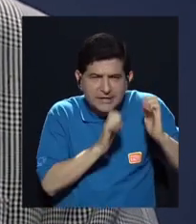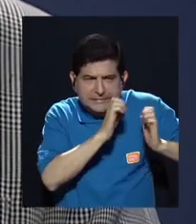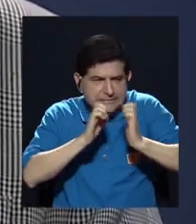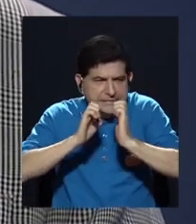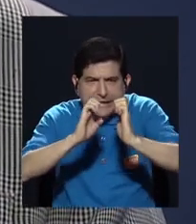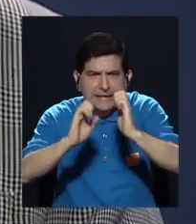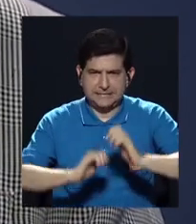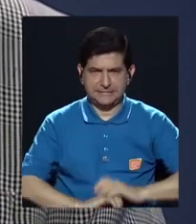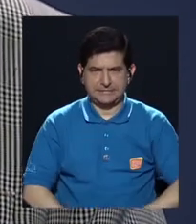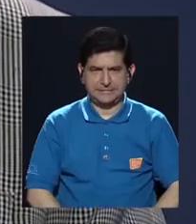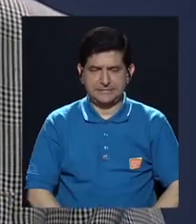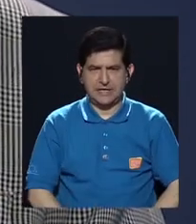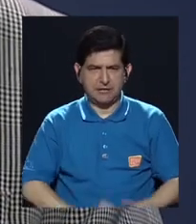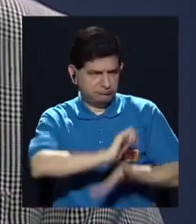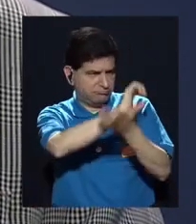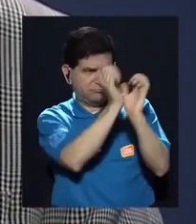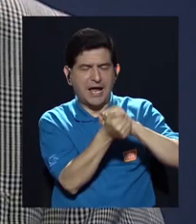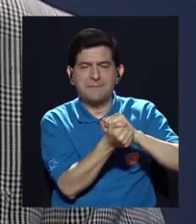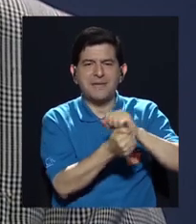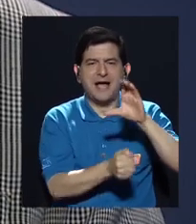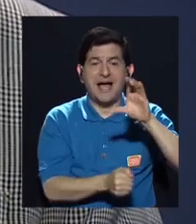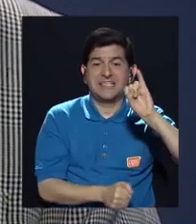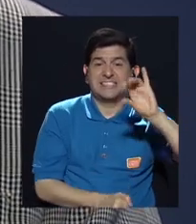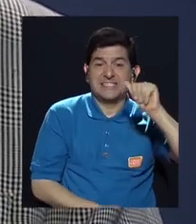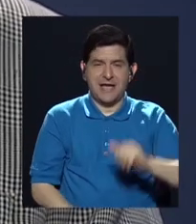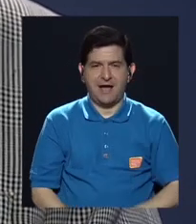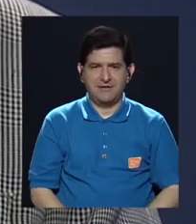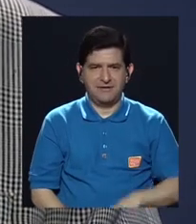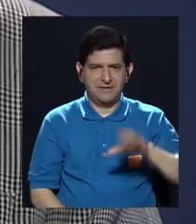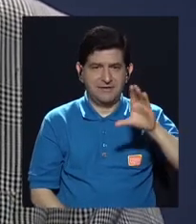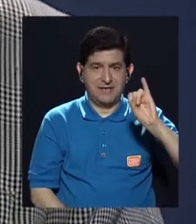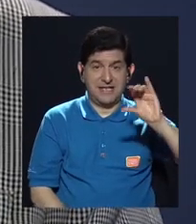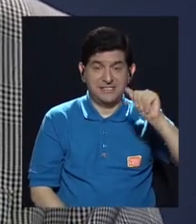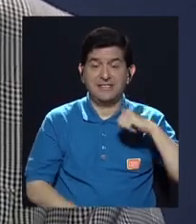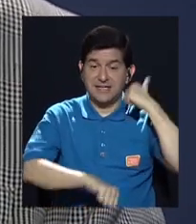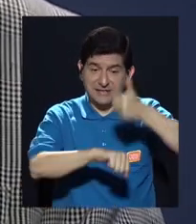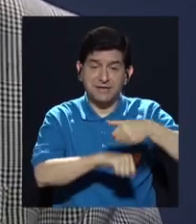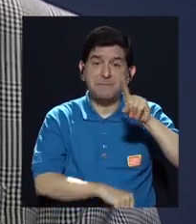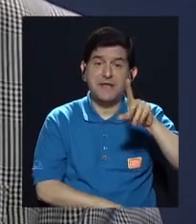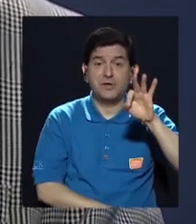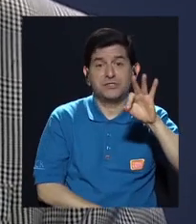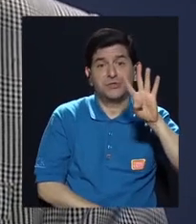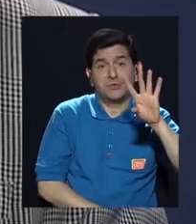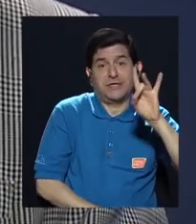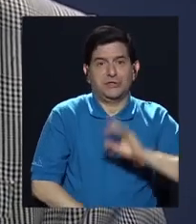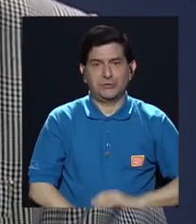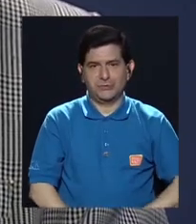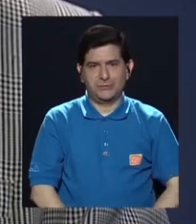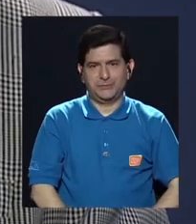estratégica, se transforma en la CIA. Es decir, la CIA se crea en el 48.